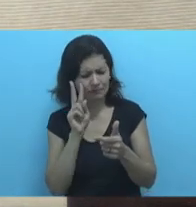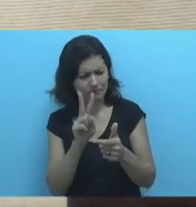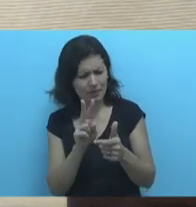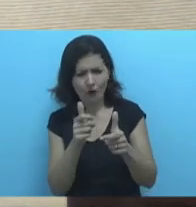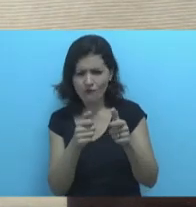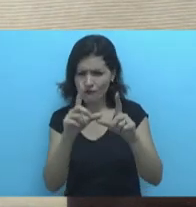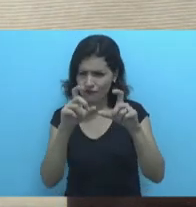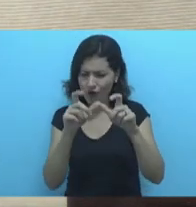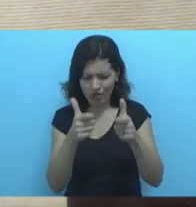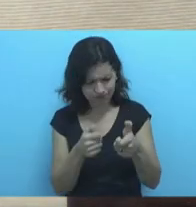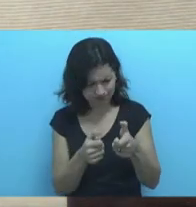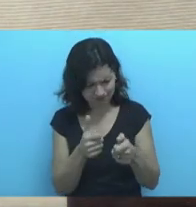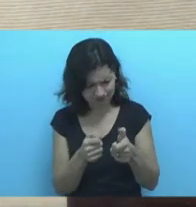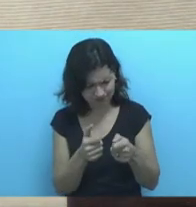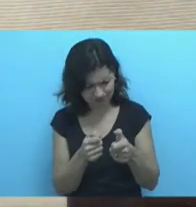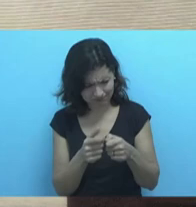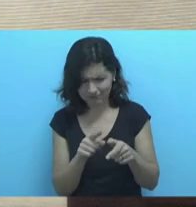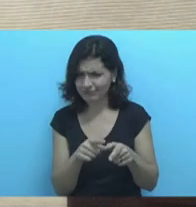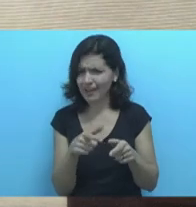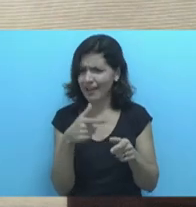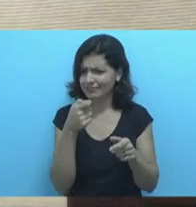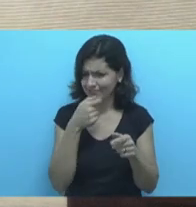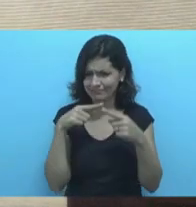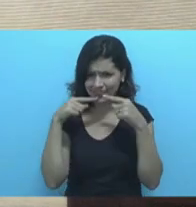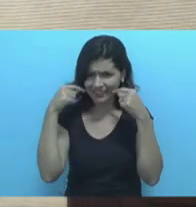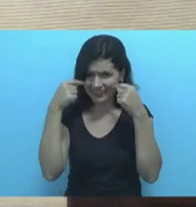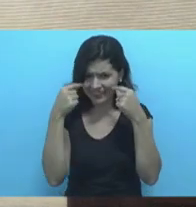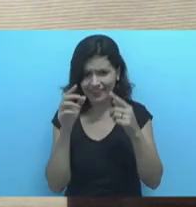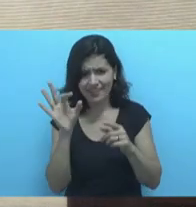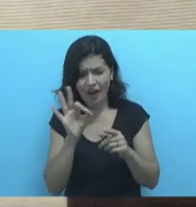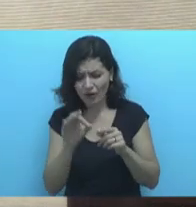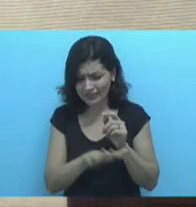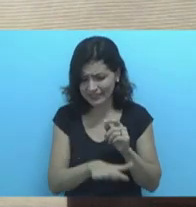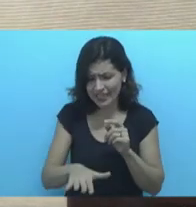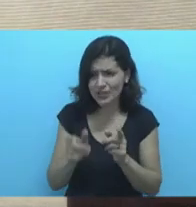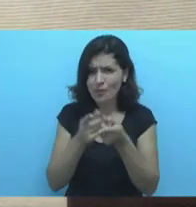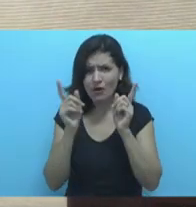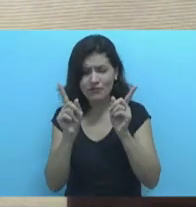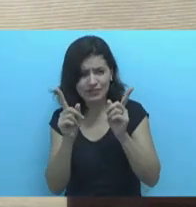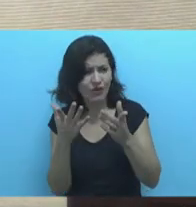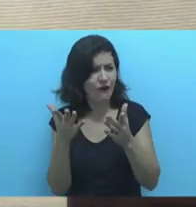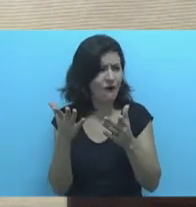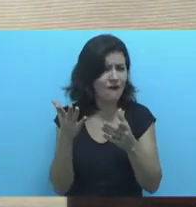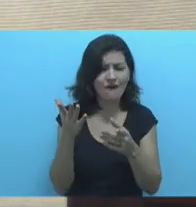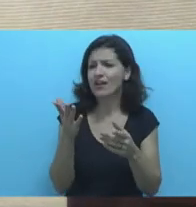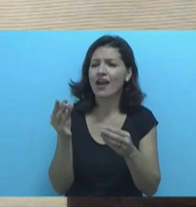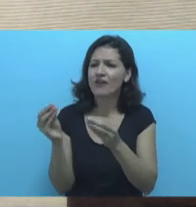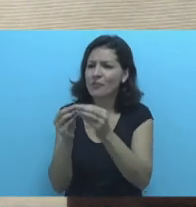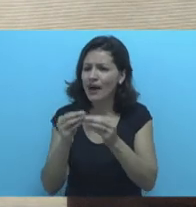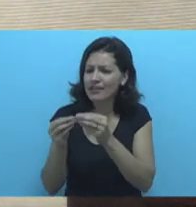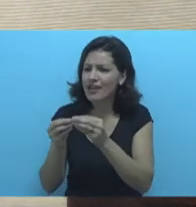riendo espontáneamente, casi a carcajadas en alguna, con chicos, con docentes, con